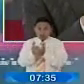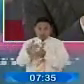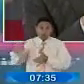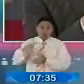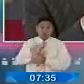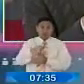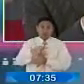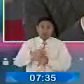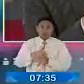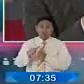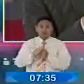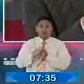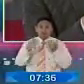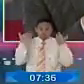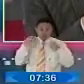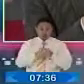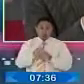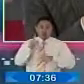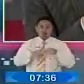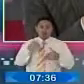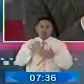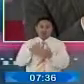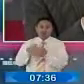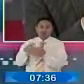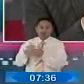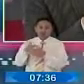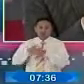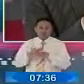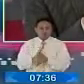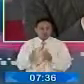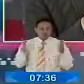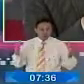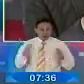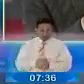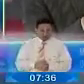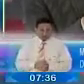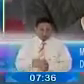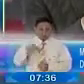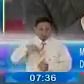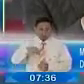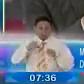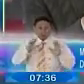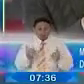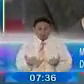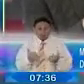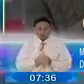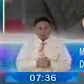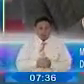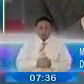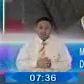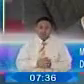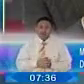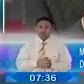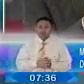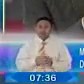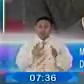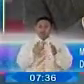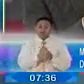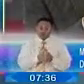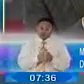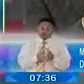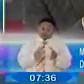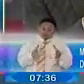los muelles del puerto principal de la ciudad de Guayaquil. Entonces, se les permite a través de esta